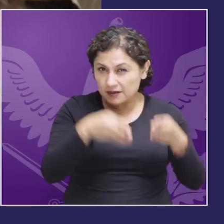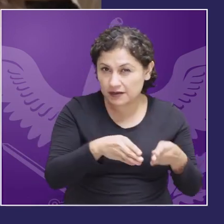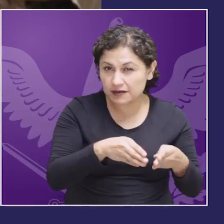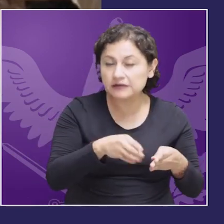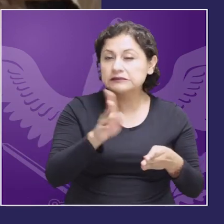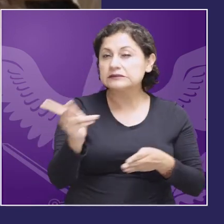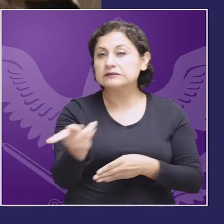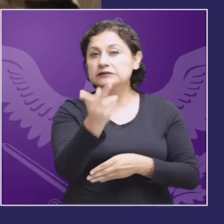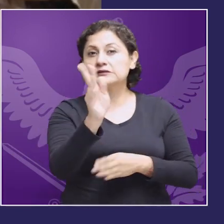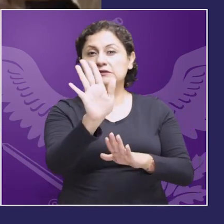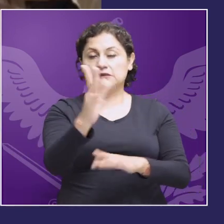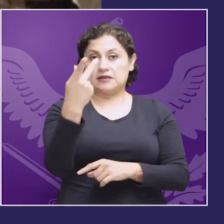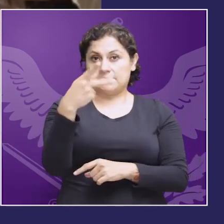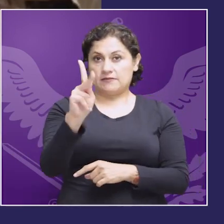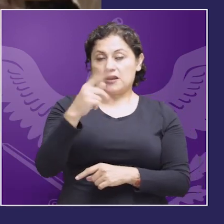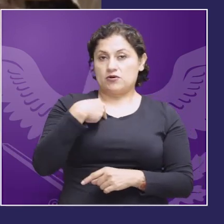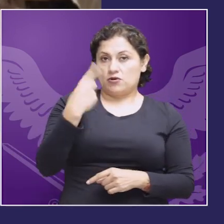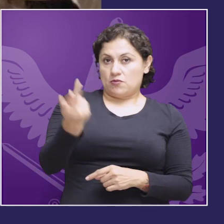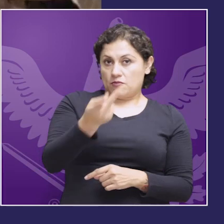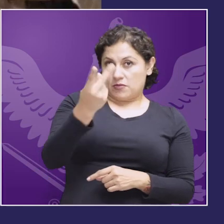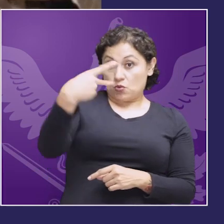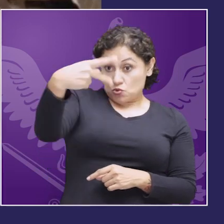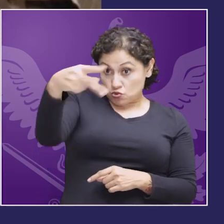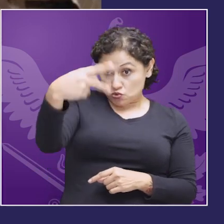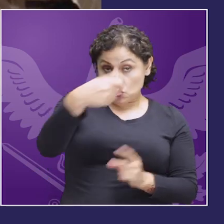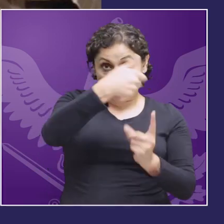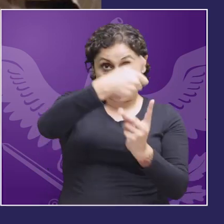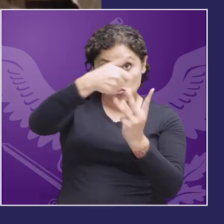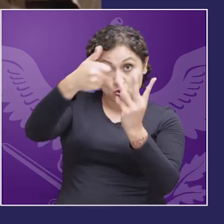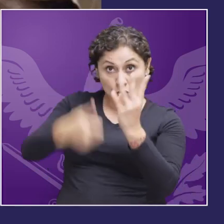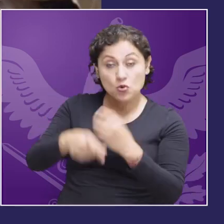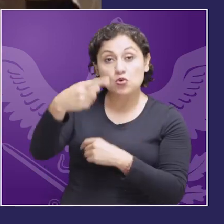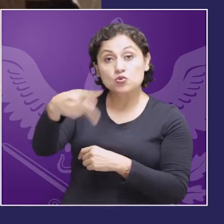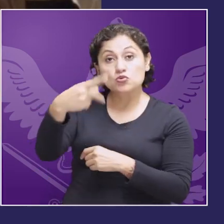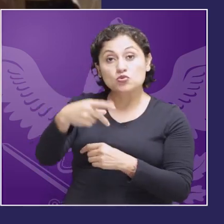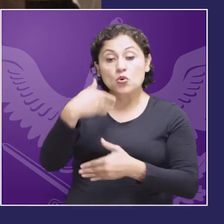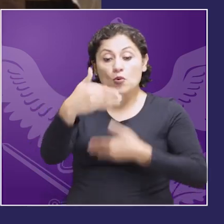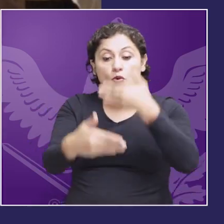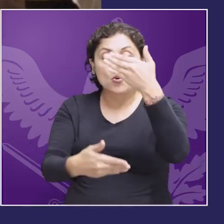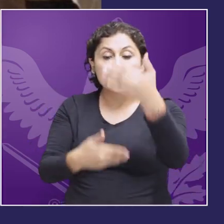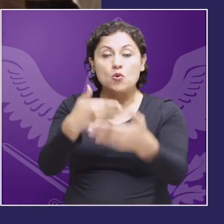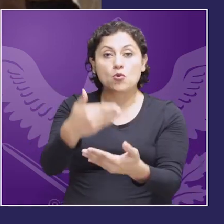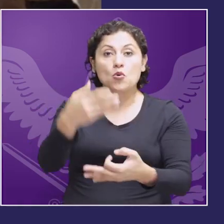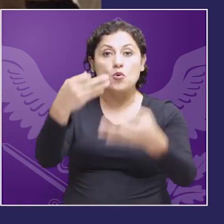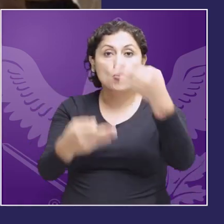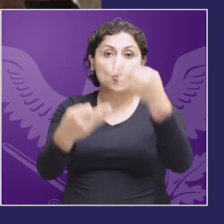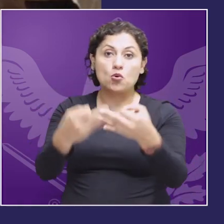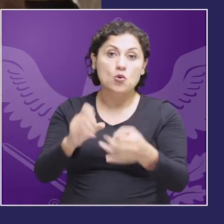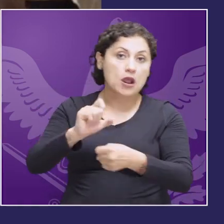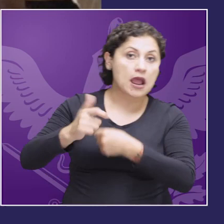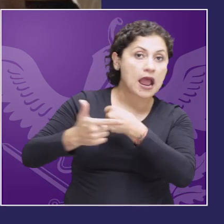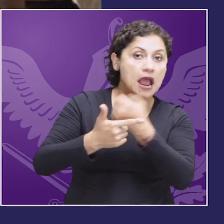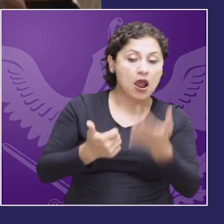lugares, ¿hay alguna innovación en materia procesal que permita traer a la sociedad dialogando con los jueces,